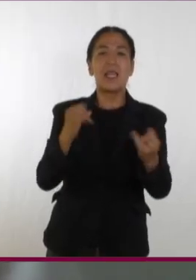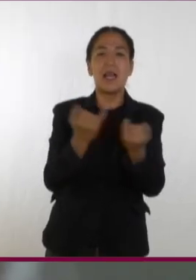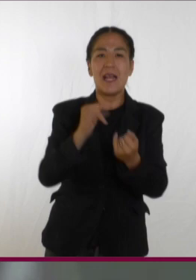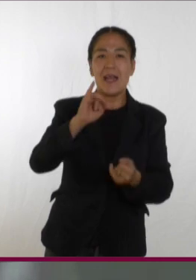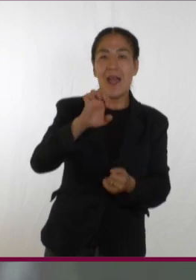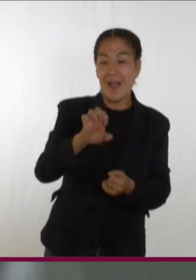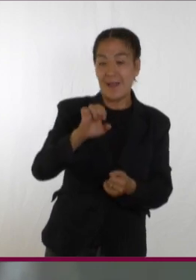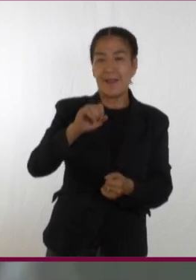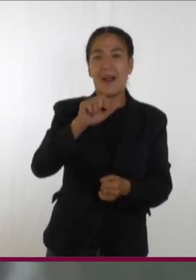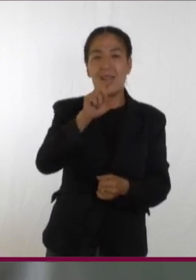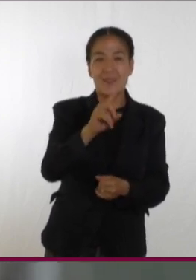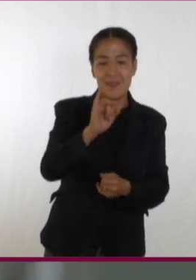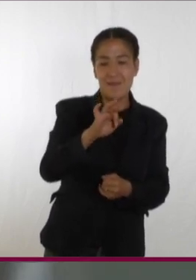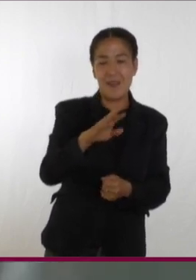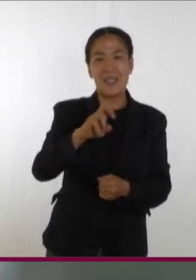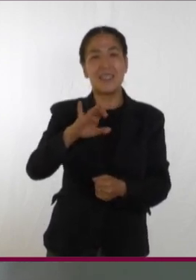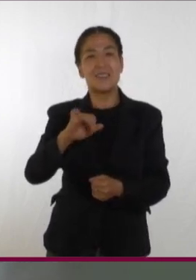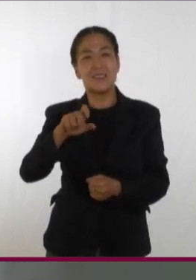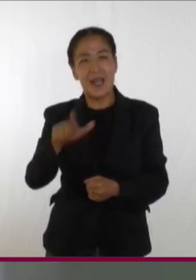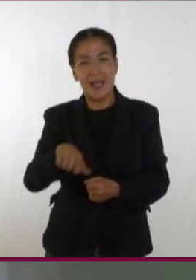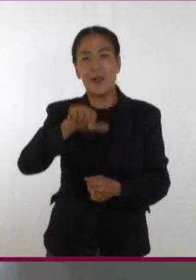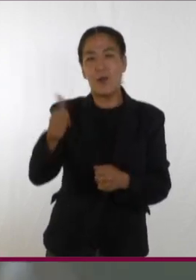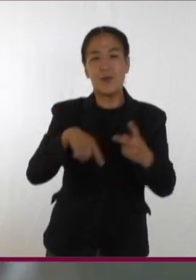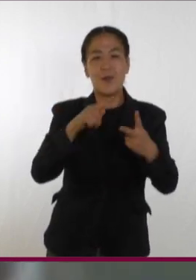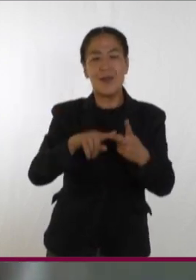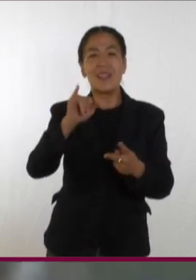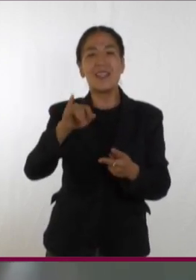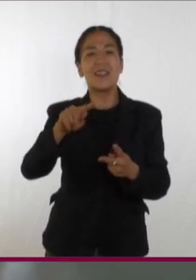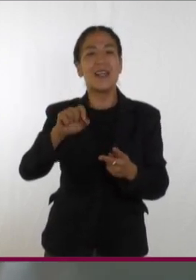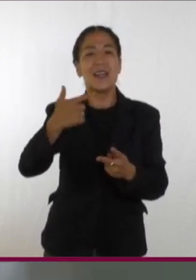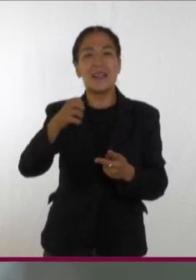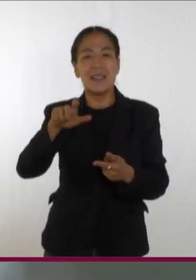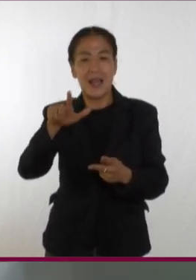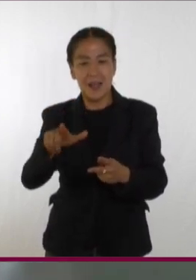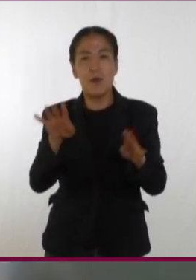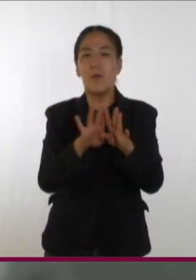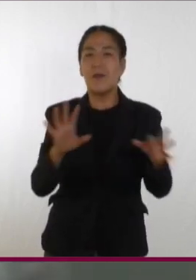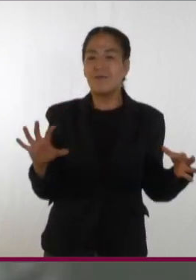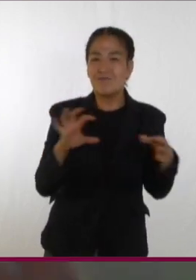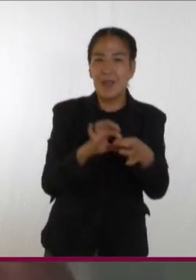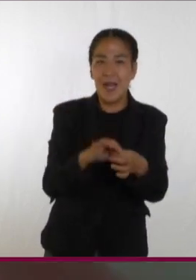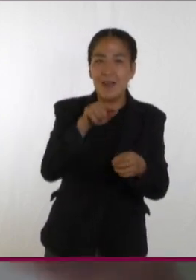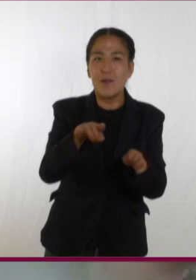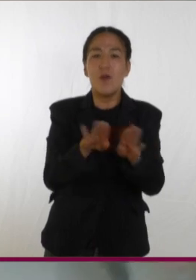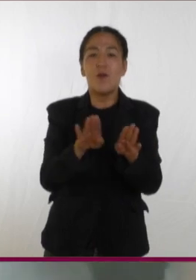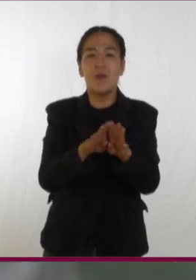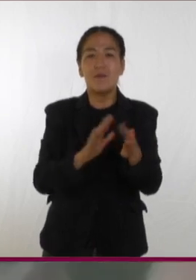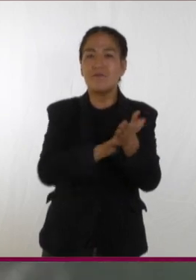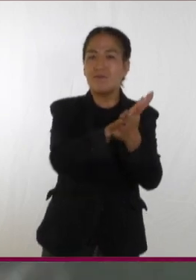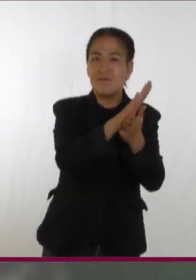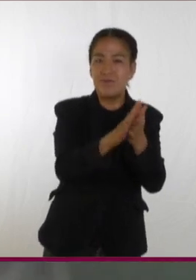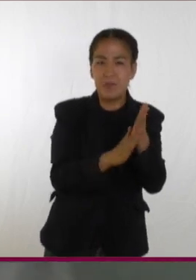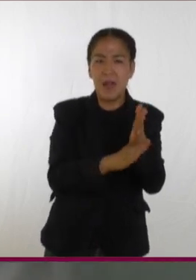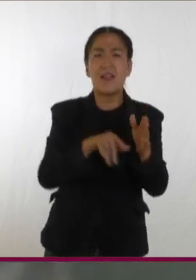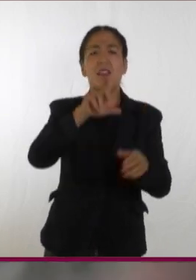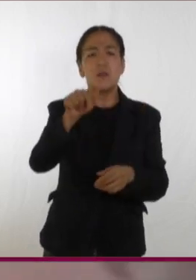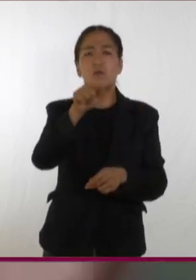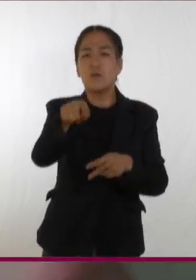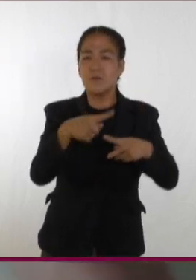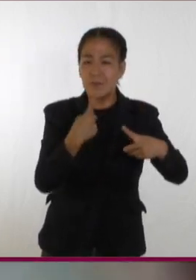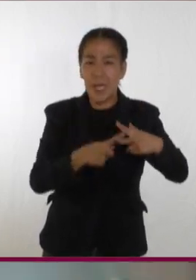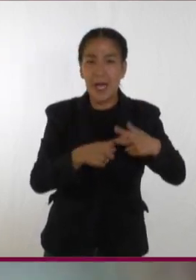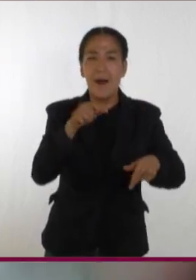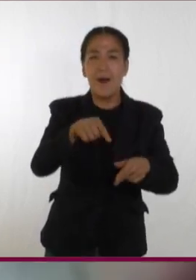entonces muchas veces se le llama cálculo diferencial e integral. Y entonces las integrales son las que es una